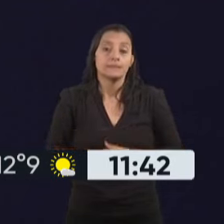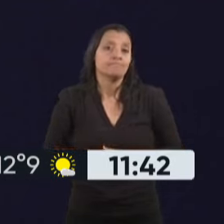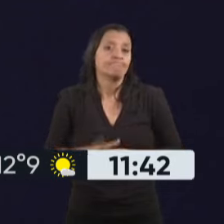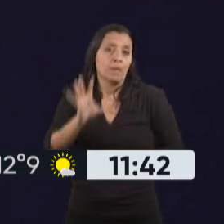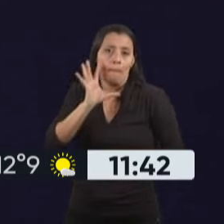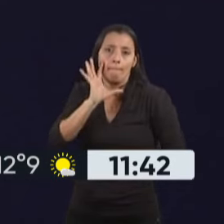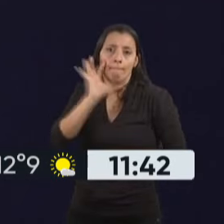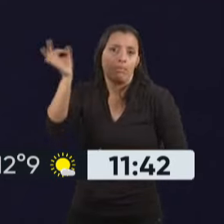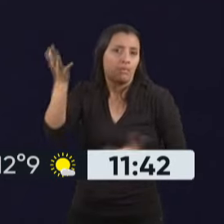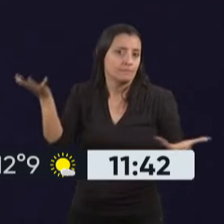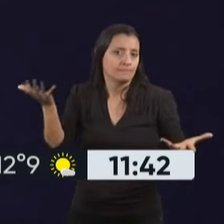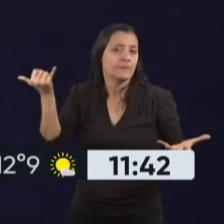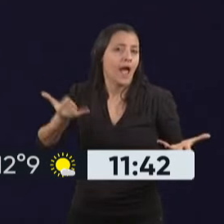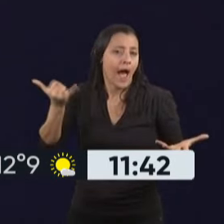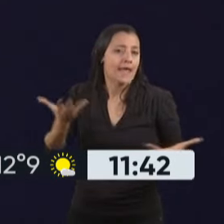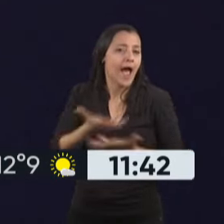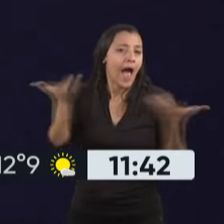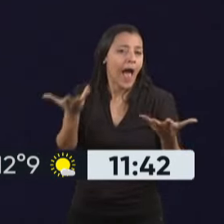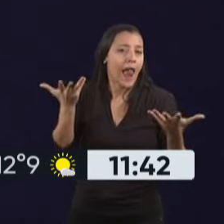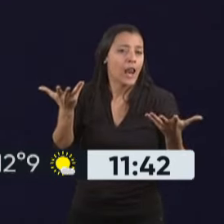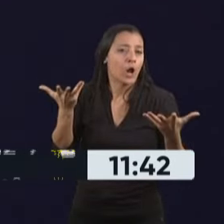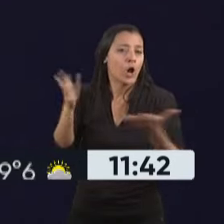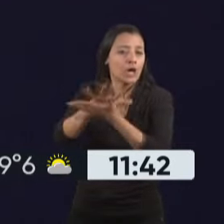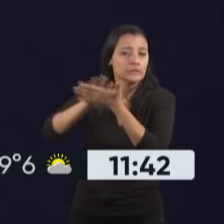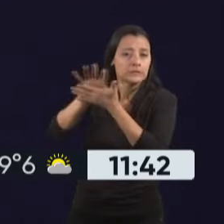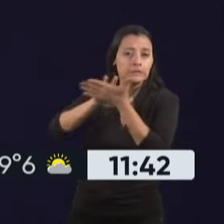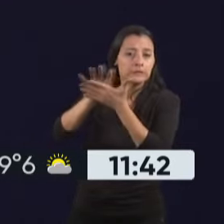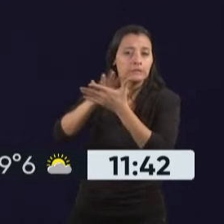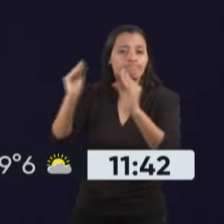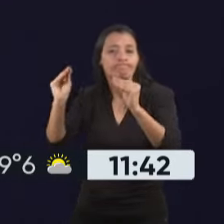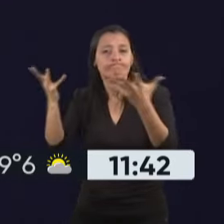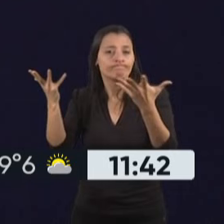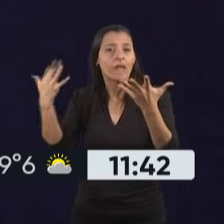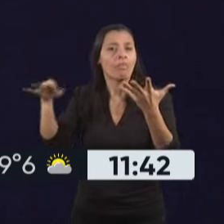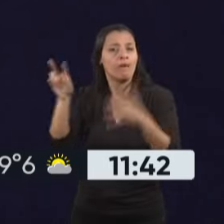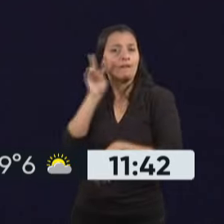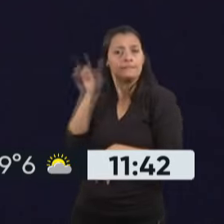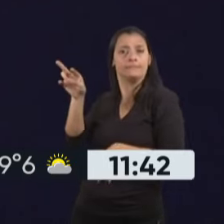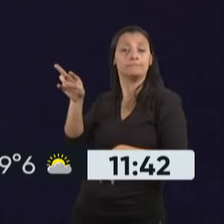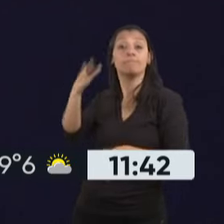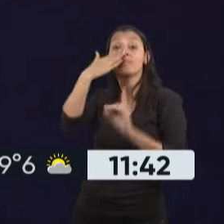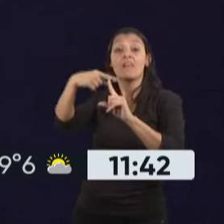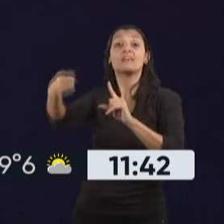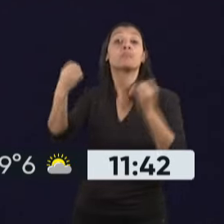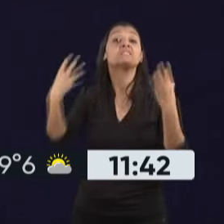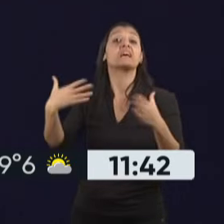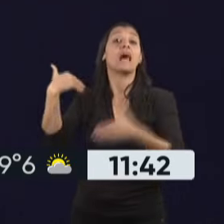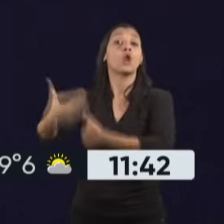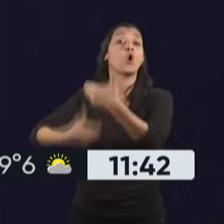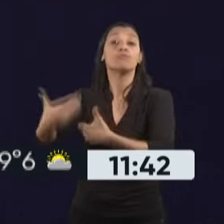destapa un determinado modus operandi que había que prestarle atención, independientemente después cómo se sigan sucediendo los